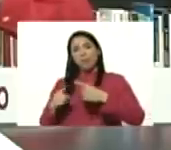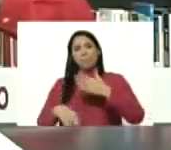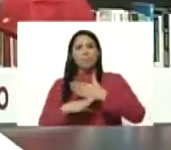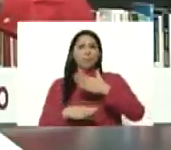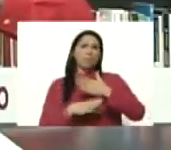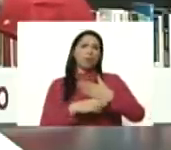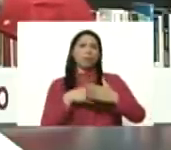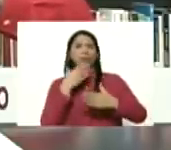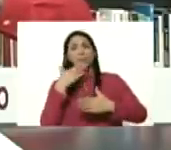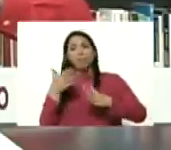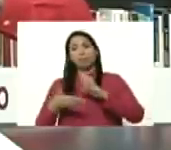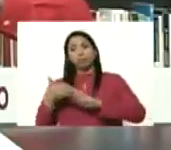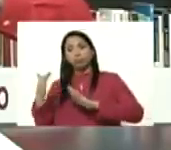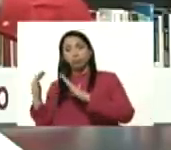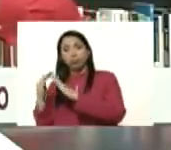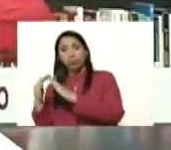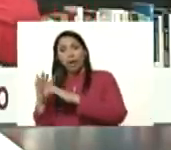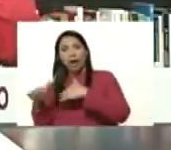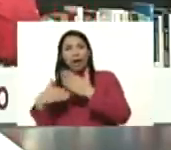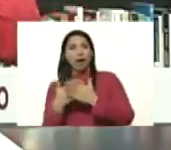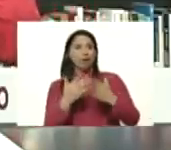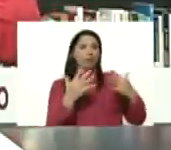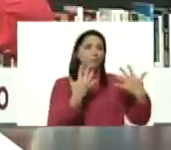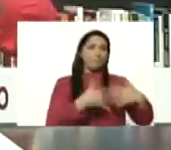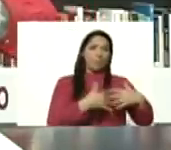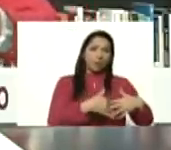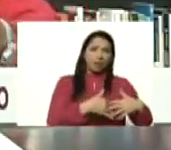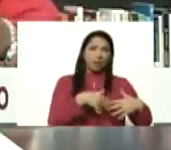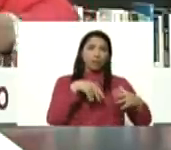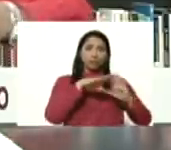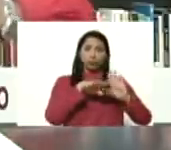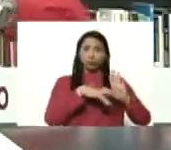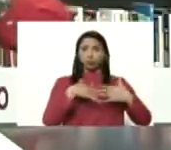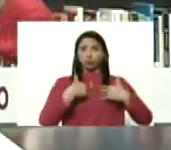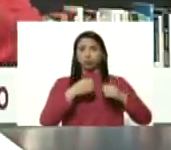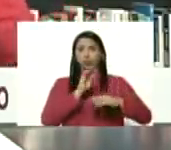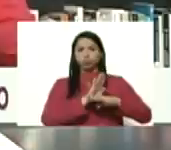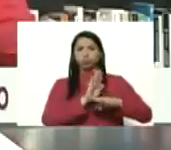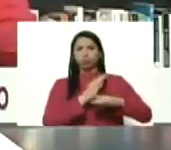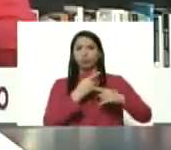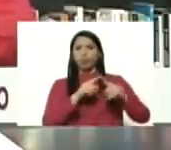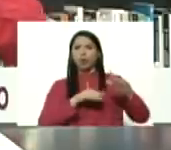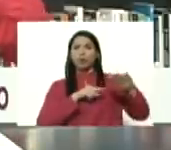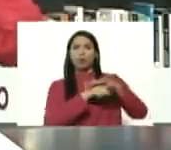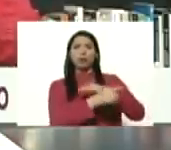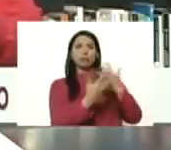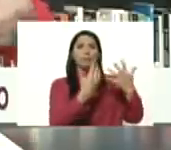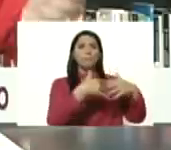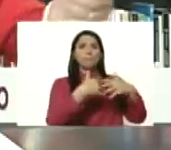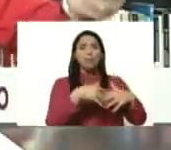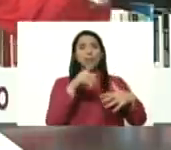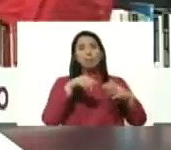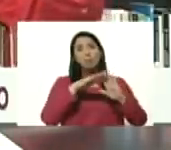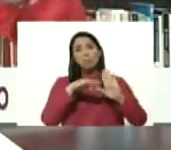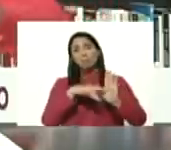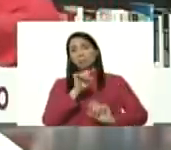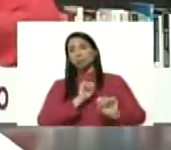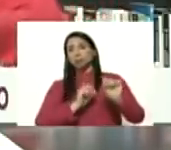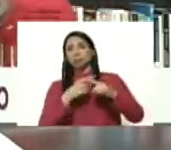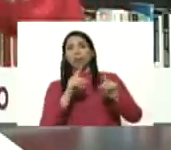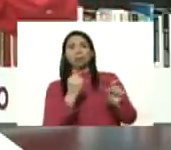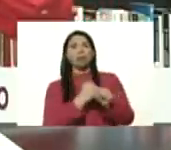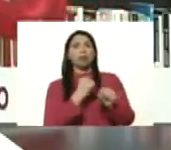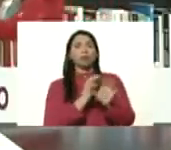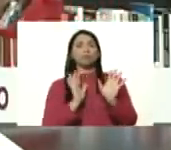su casa a la industria. Con las medidas de seguridad para ingresar a la industria. Con las medidas de seguridad para